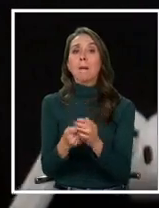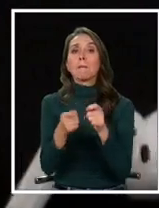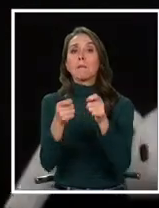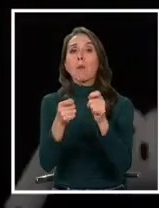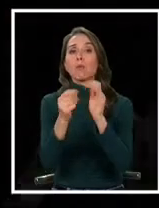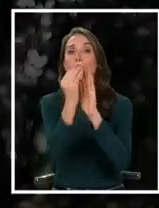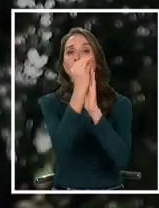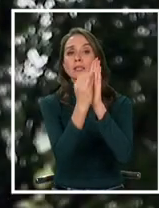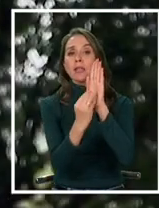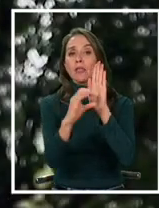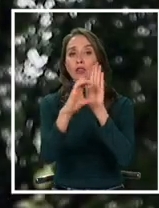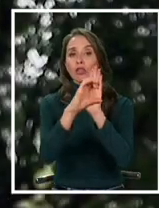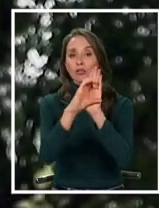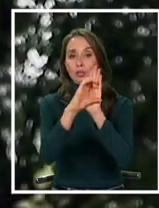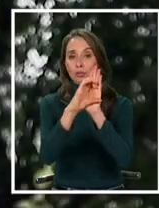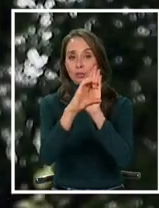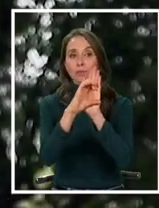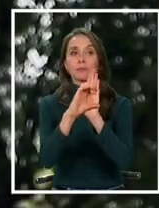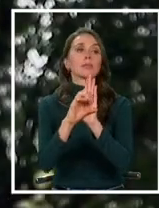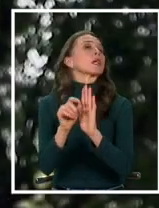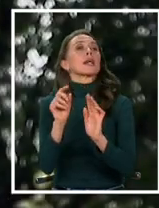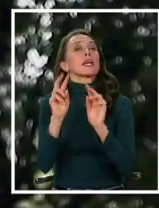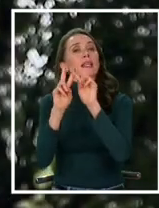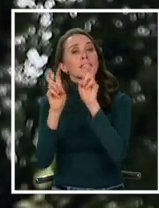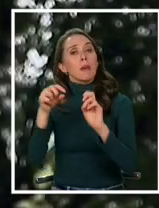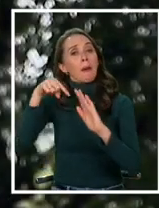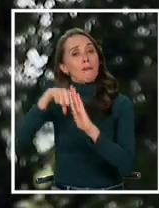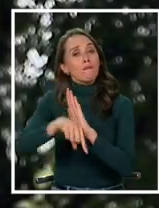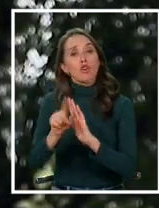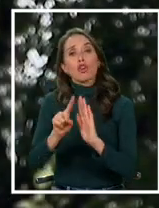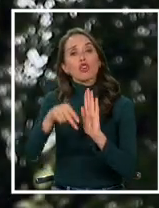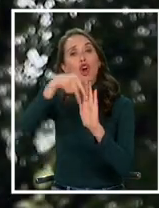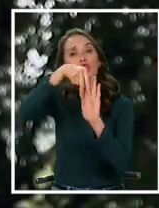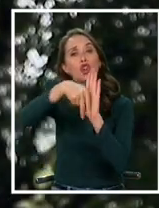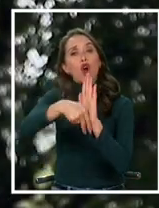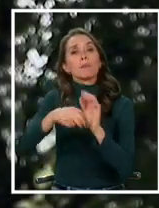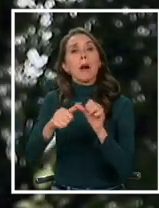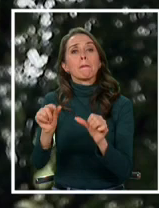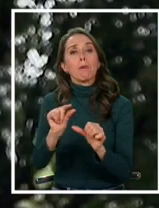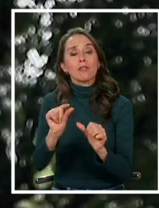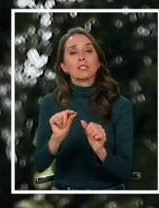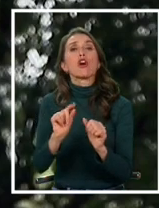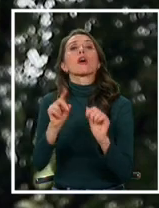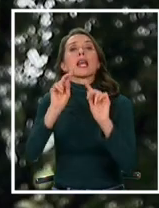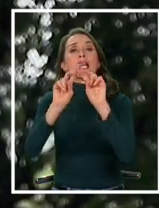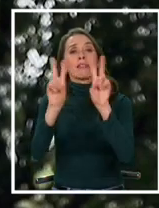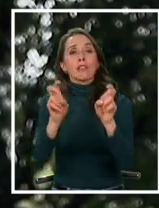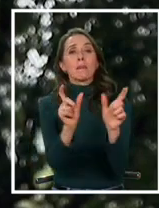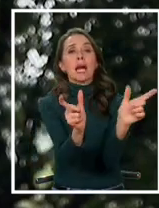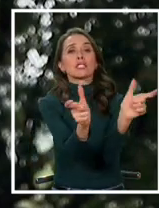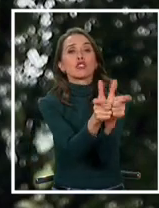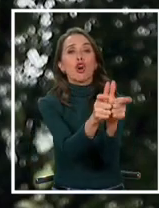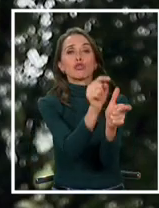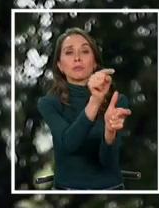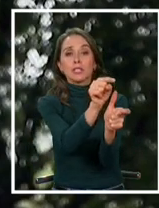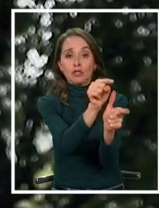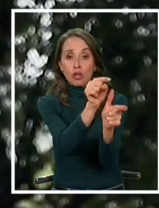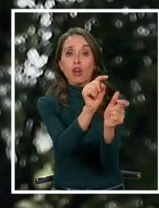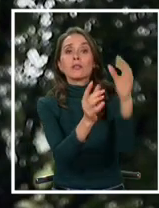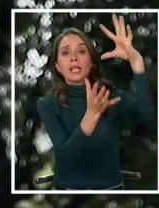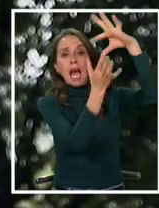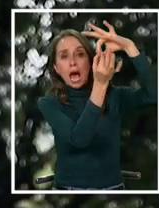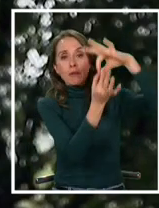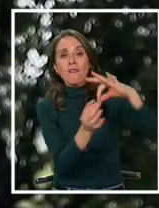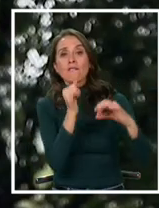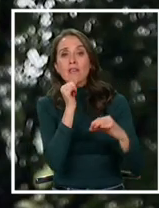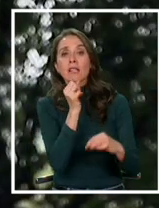constitucional acá el tema de fondo no está en las transitorias sino que el tema de fondo está en armonización falta un quórum de reforma